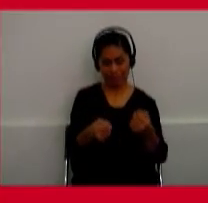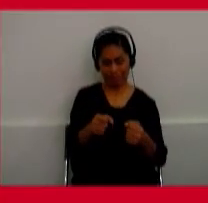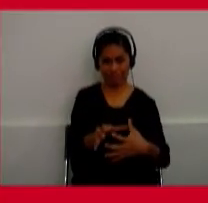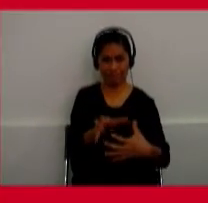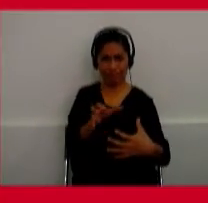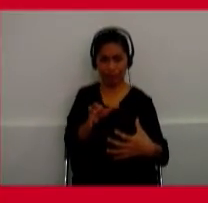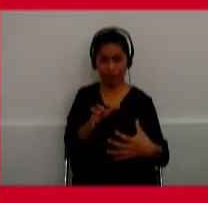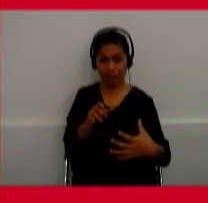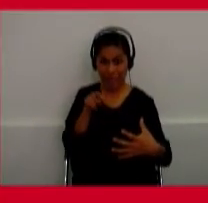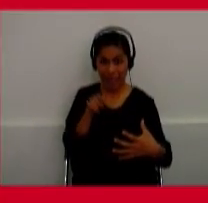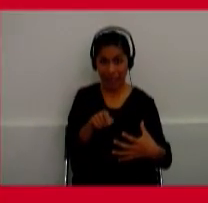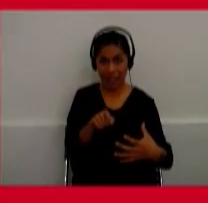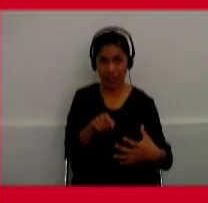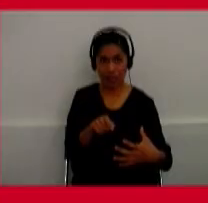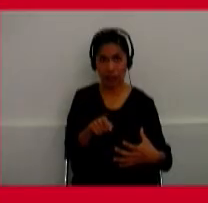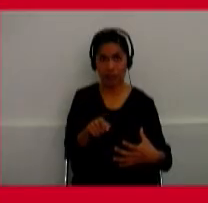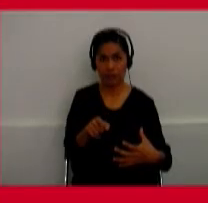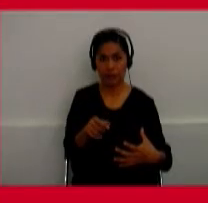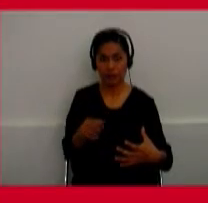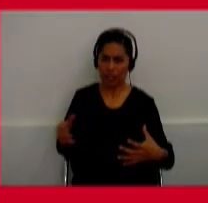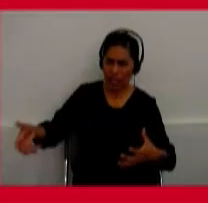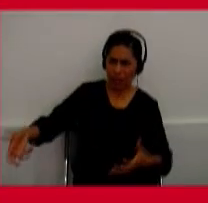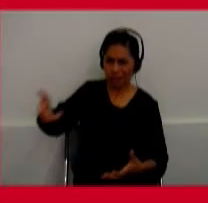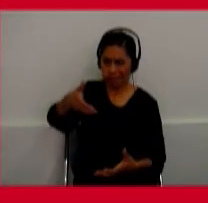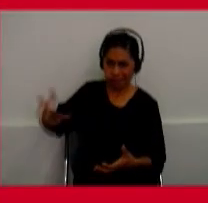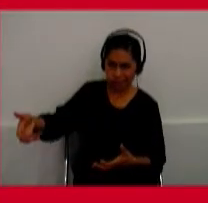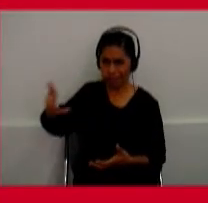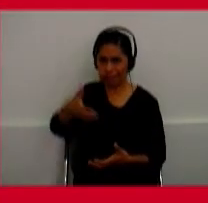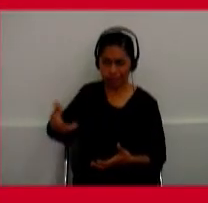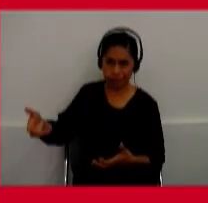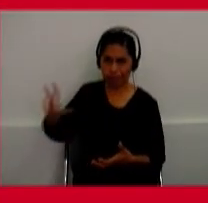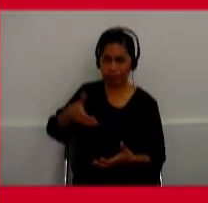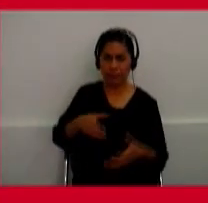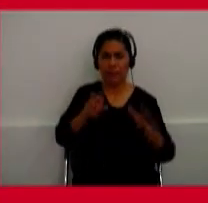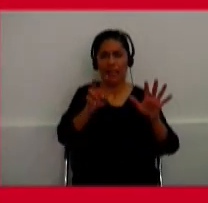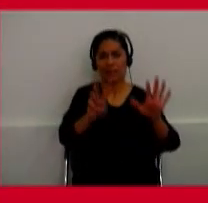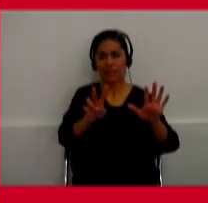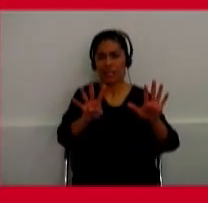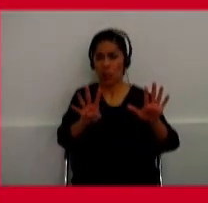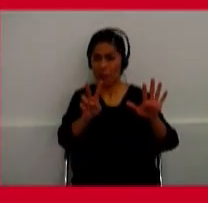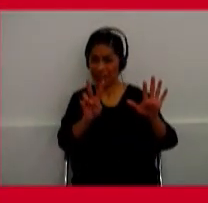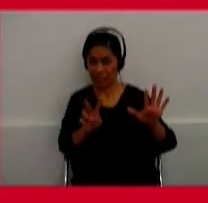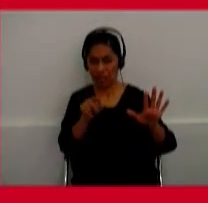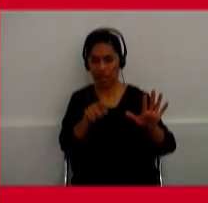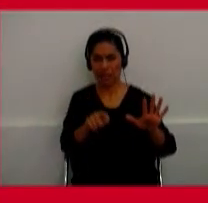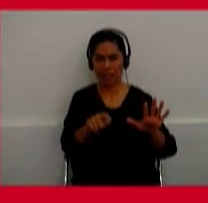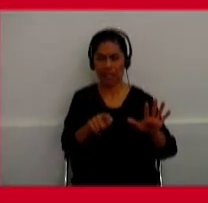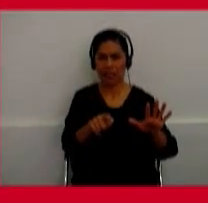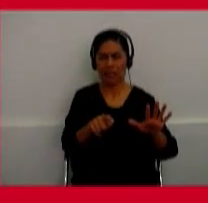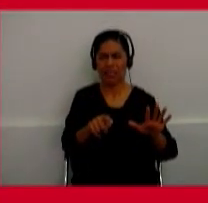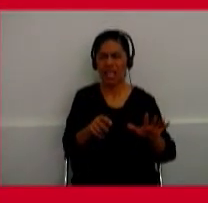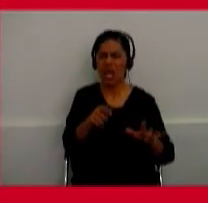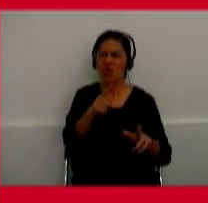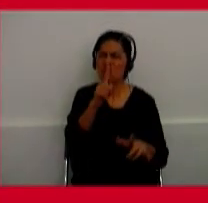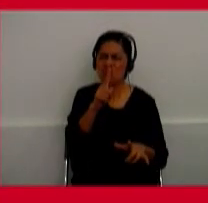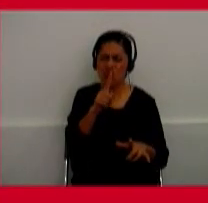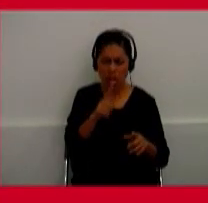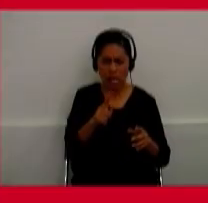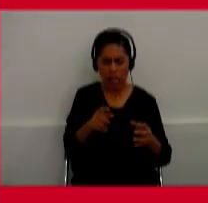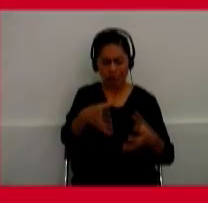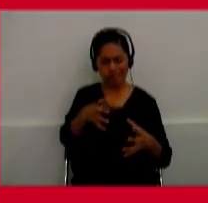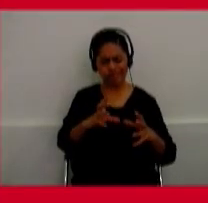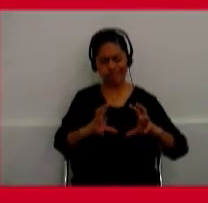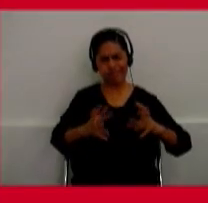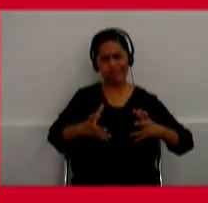nuestra principal fuente de acarreo, que son los camiones 797, estaban presentando una falla, ¿no? Específicamente en el motor, que ahí